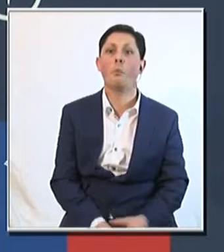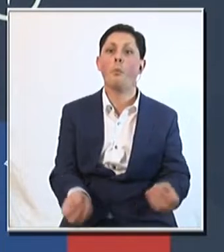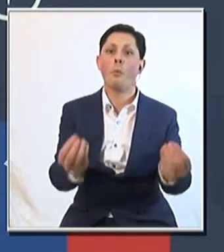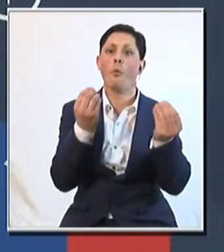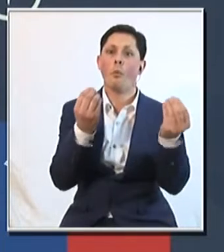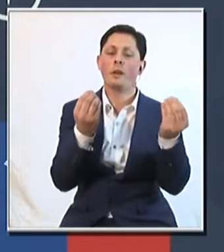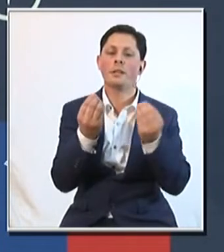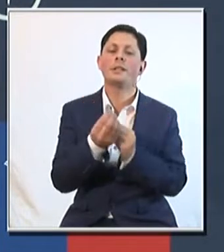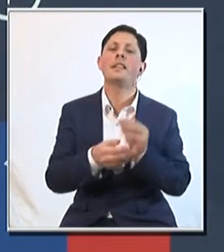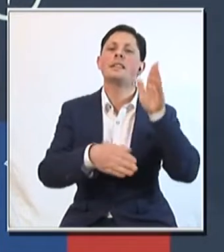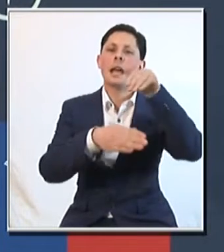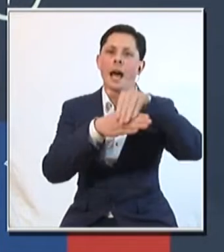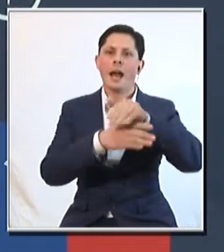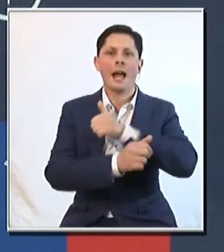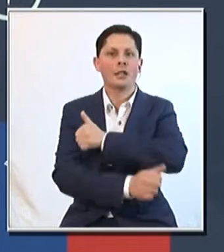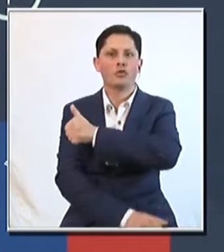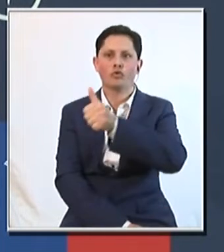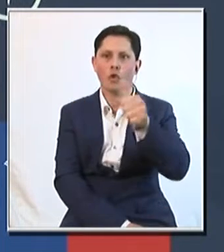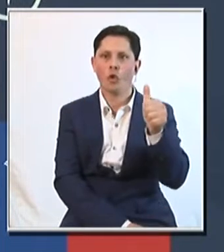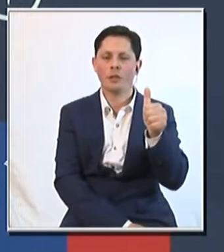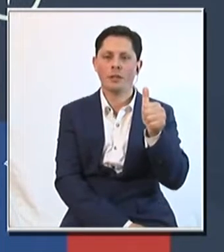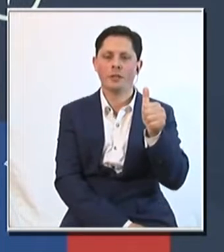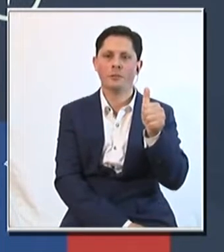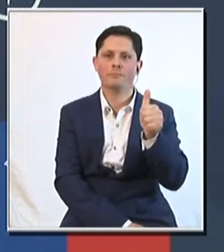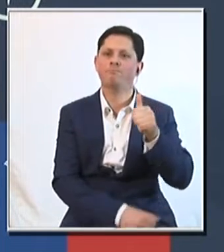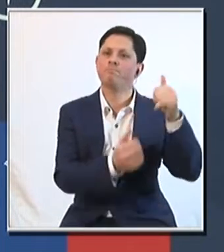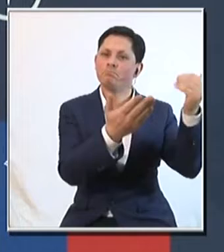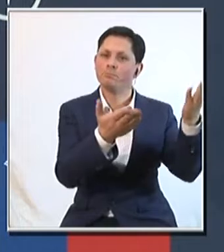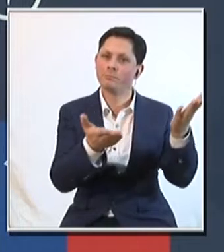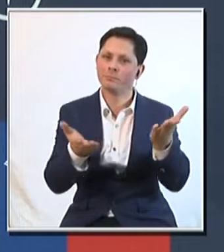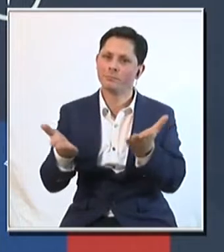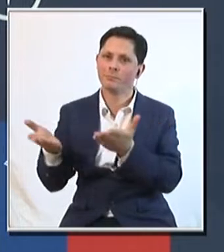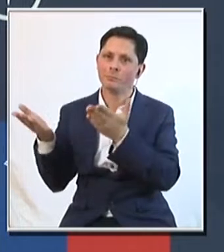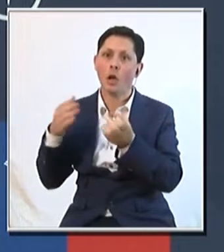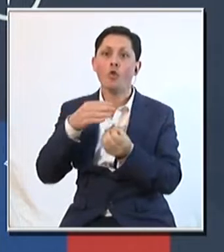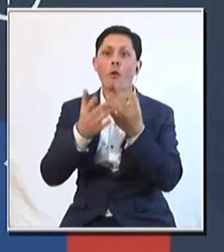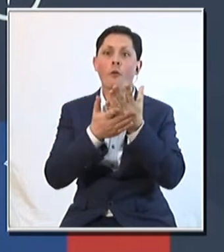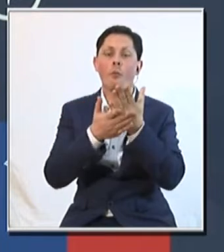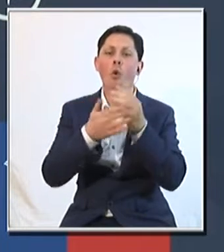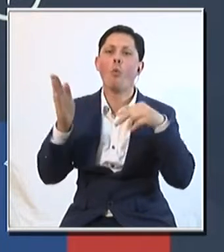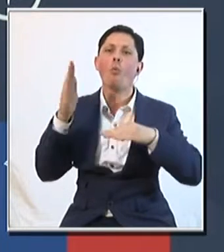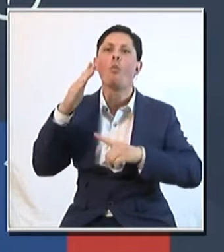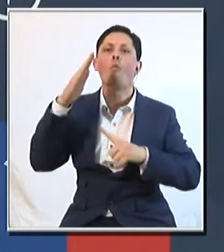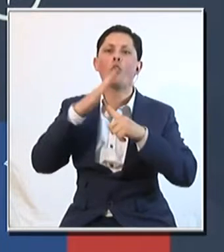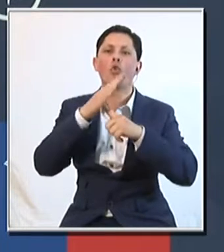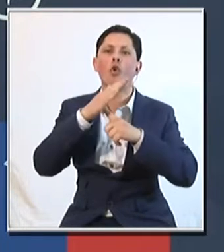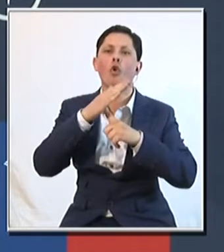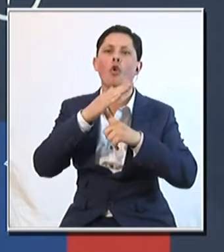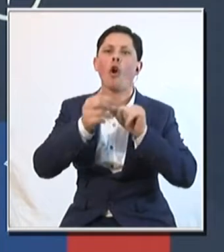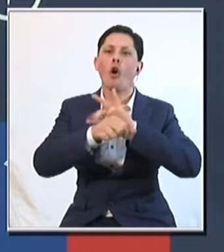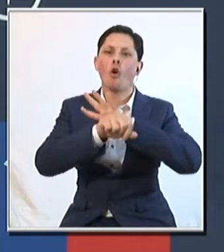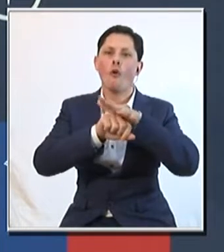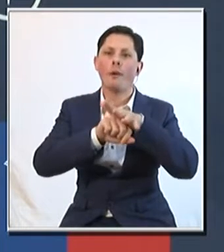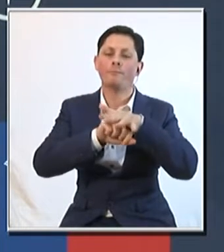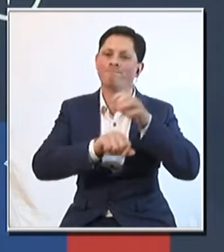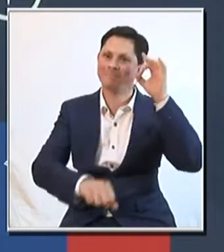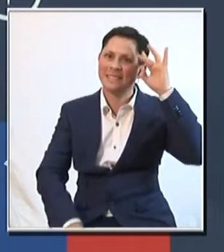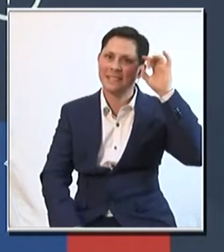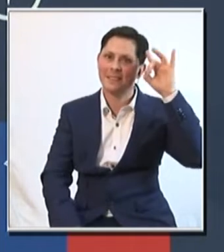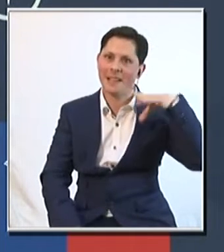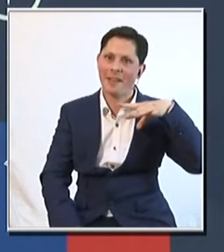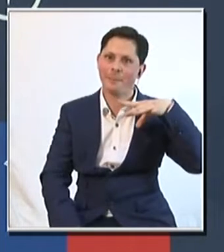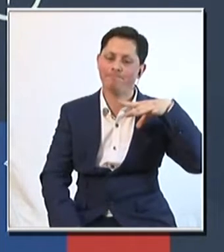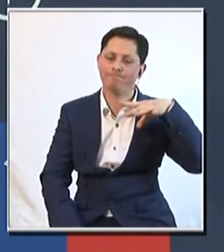Muy buenas tardes a todas y todos. Les doy la bienvenida a un nuevo punto COVID. Como ya